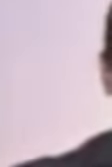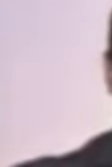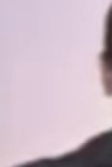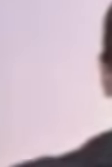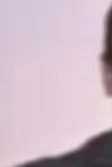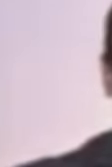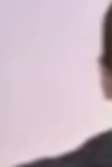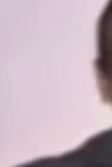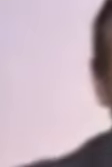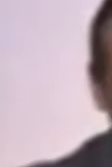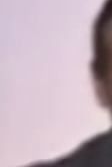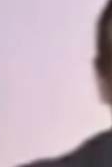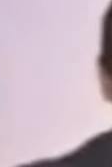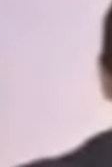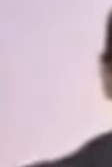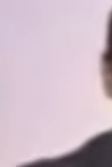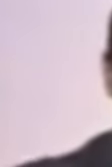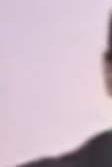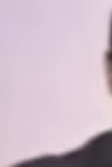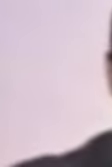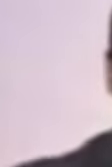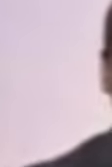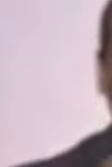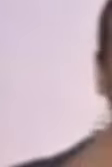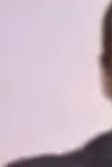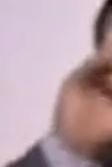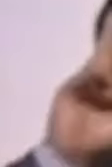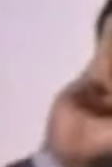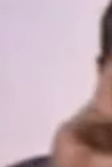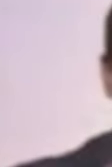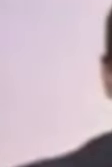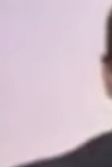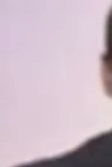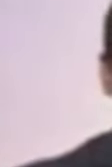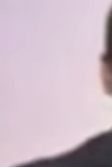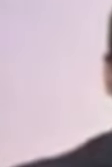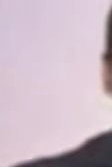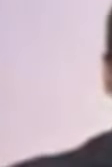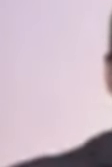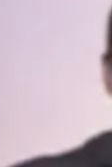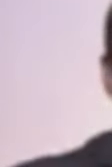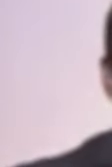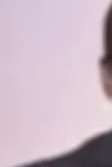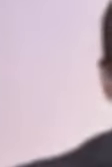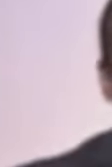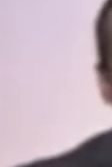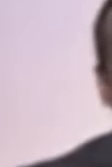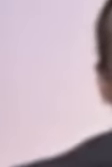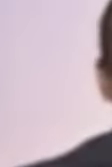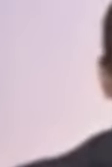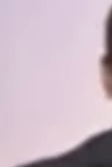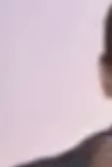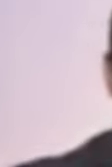Y a ellos, a la patria y al Perú, he de decir que no desmayen.